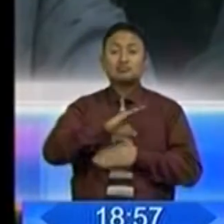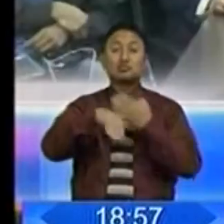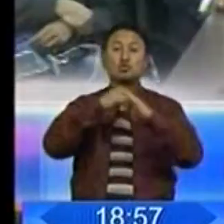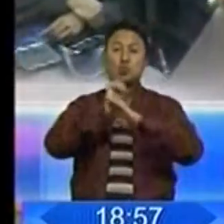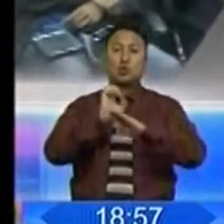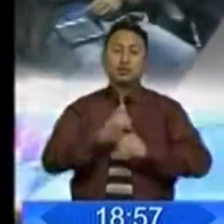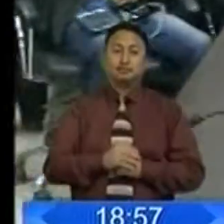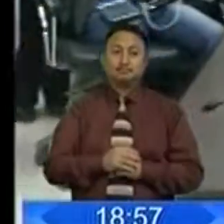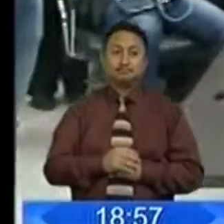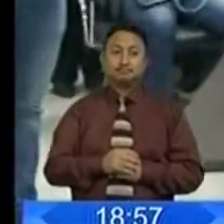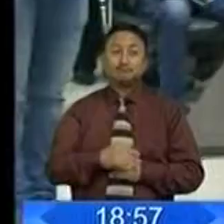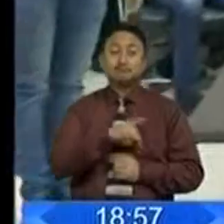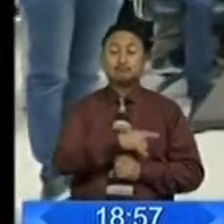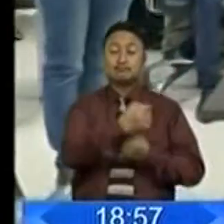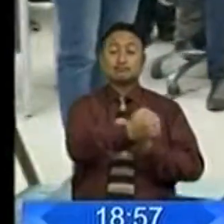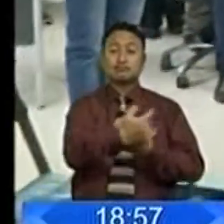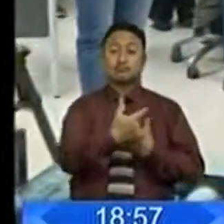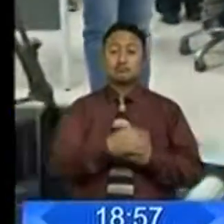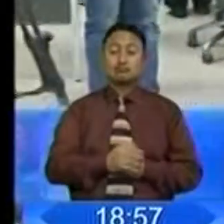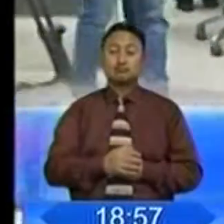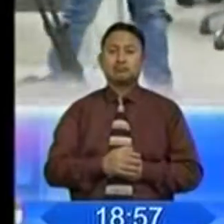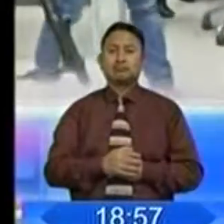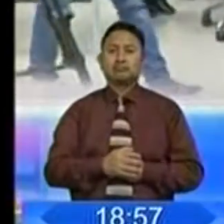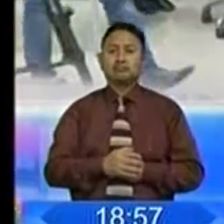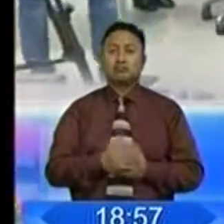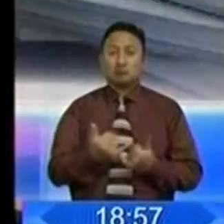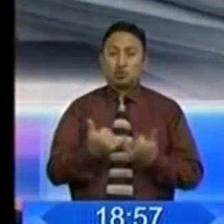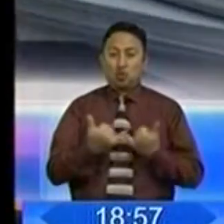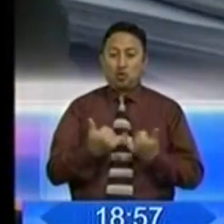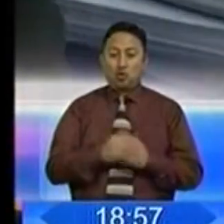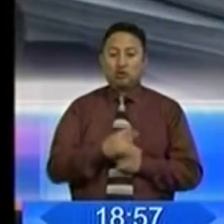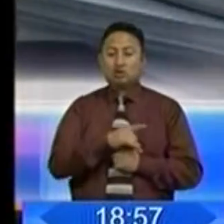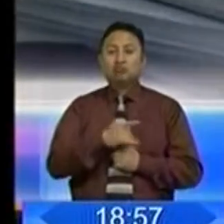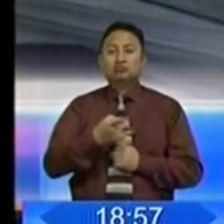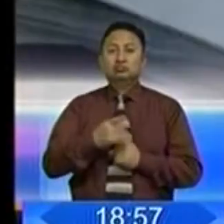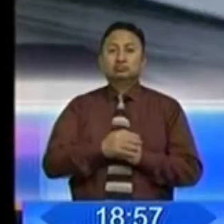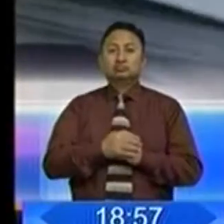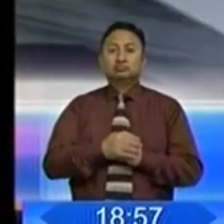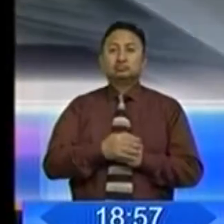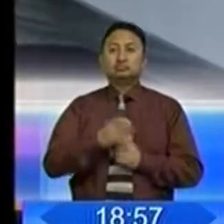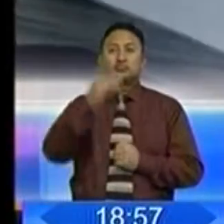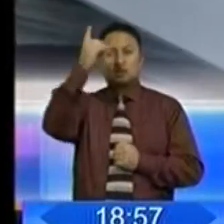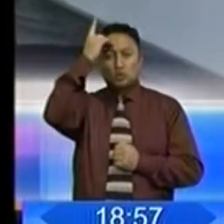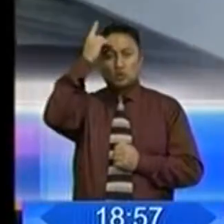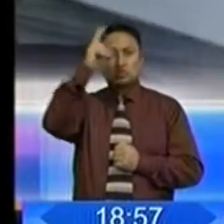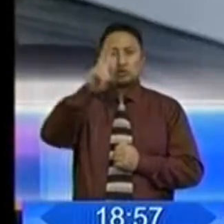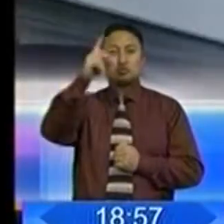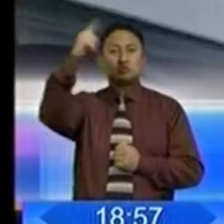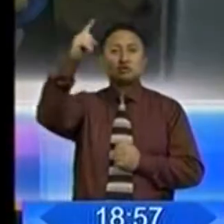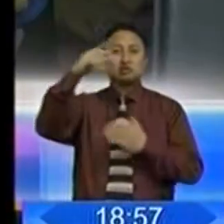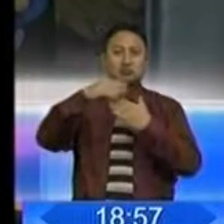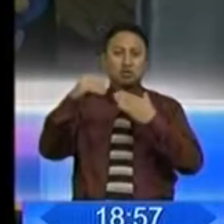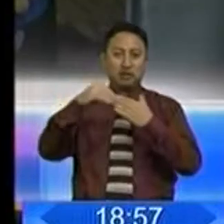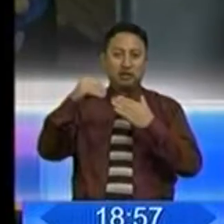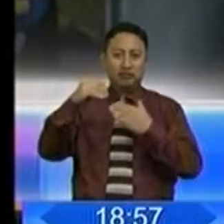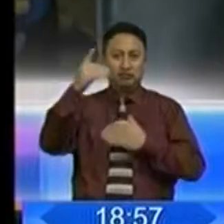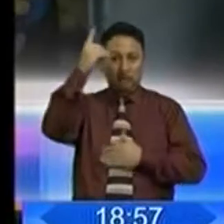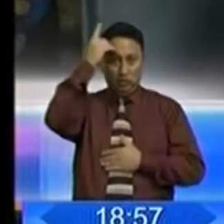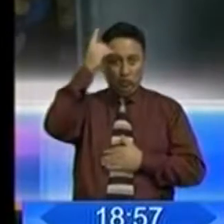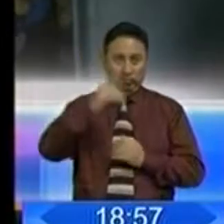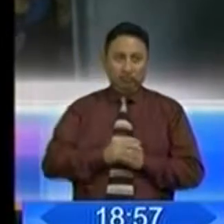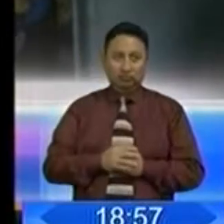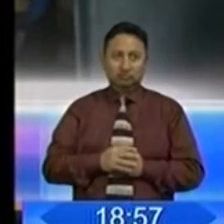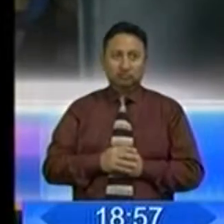Ecuador. Según la información proporcionada por el organismo, actualmente estaría funcionando con un déficit de más de 2 millones de dólares. En este momento